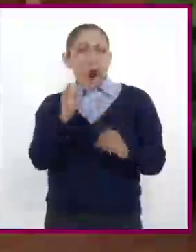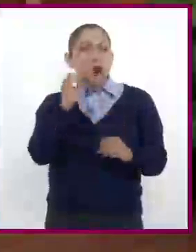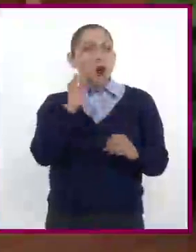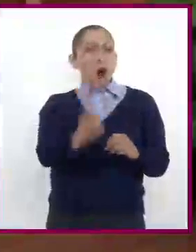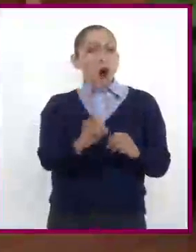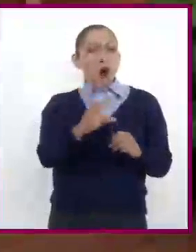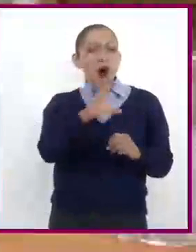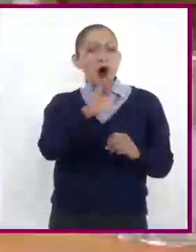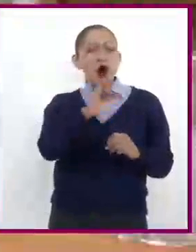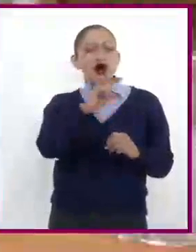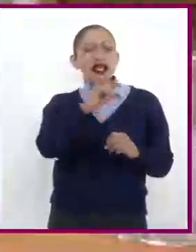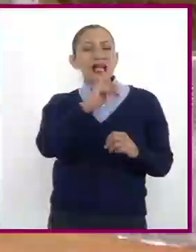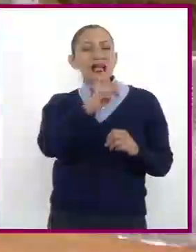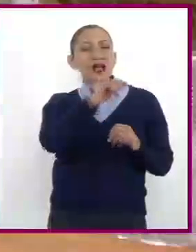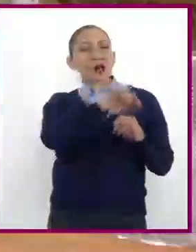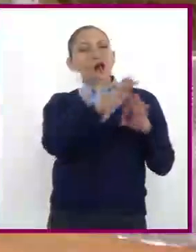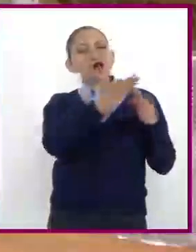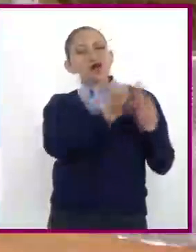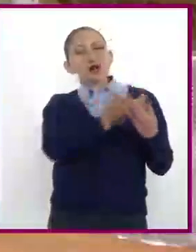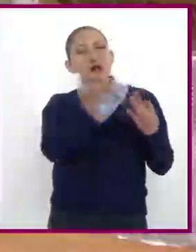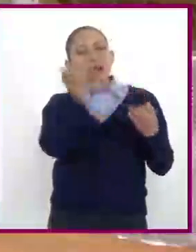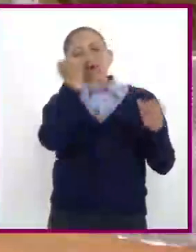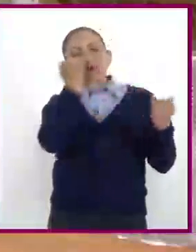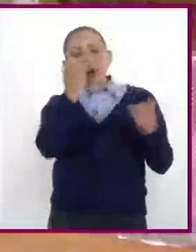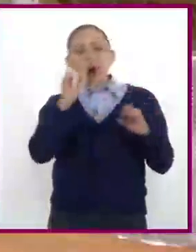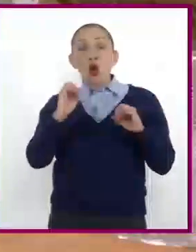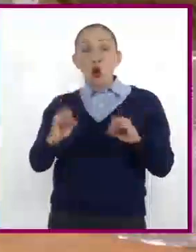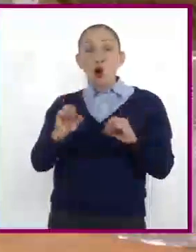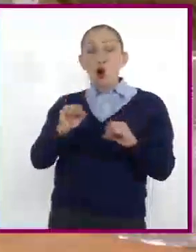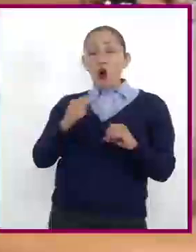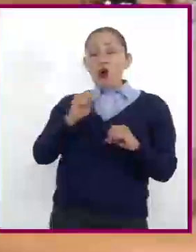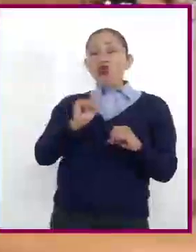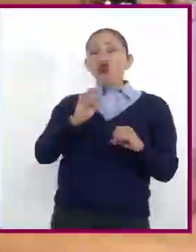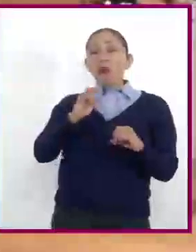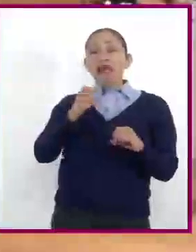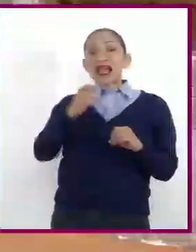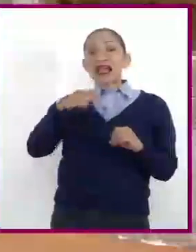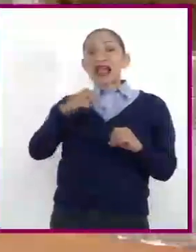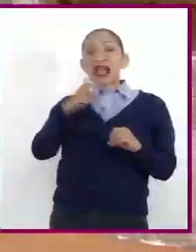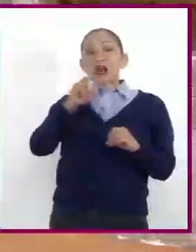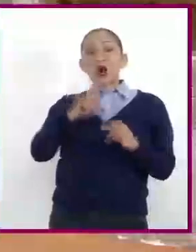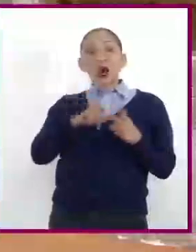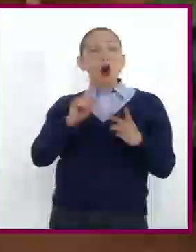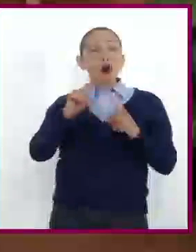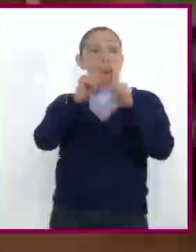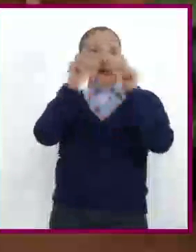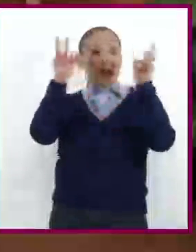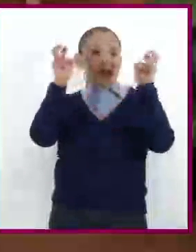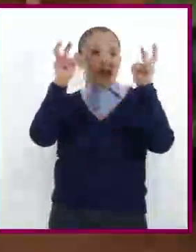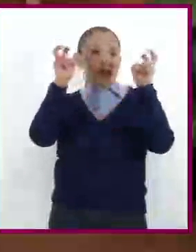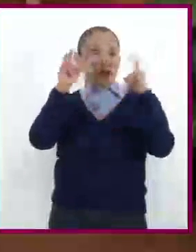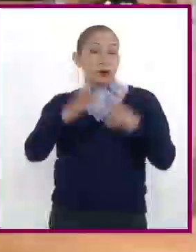por corriente literaria, por subgénero, por título,